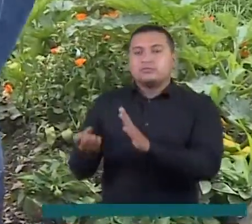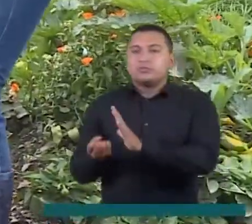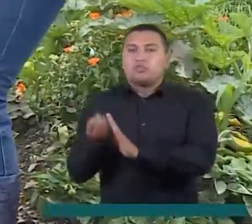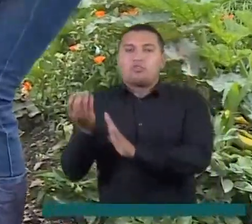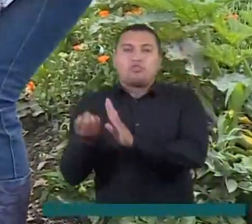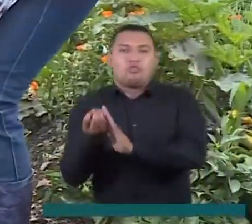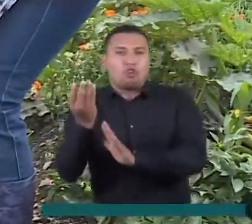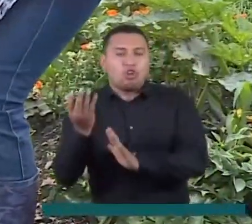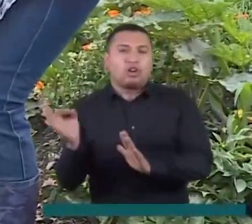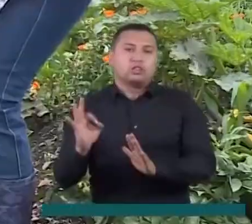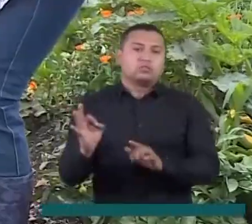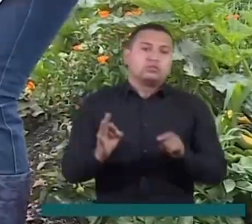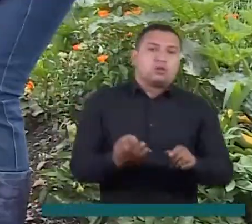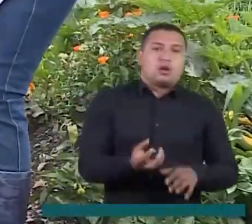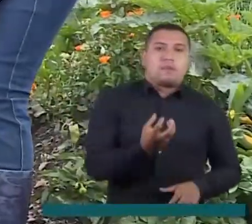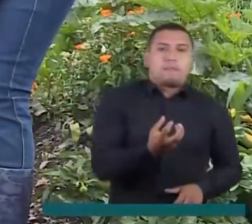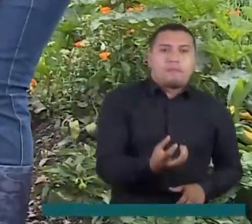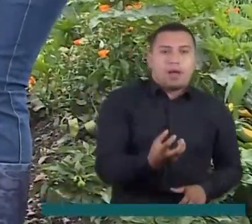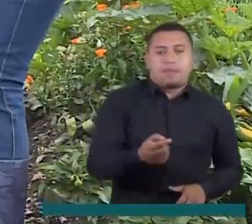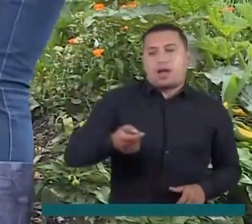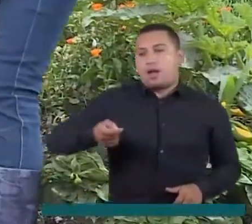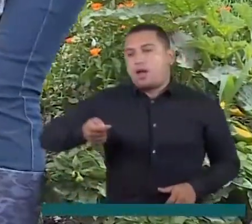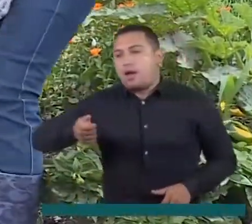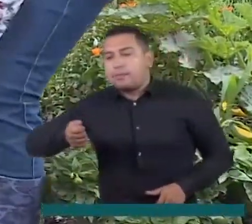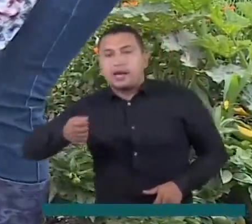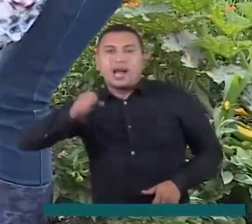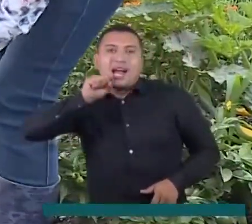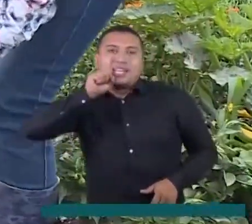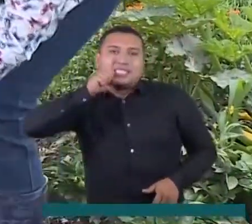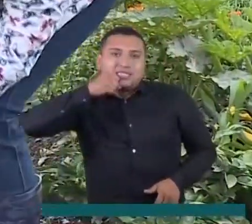papa, arveja y zanahoria.